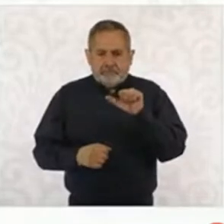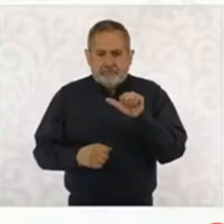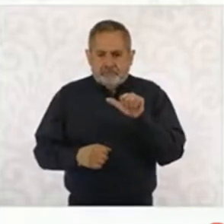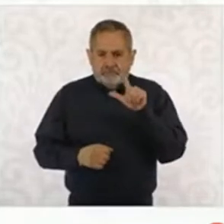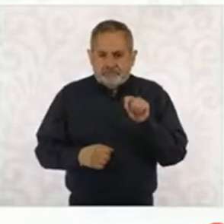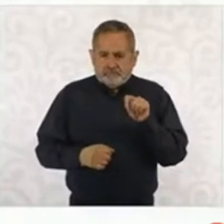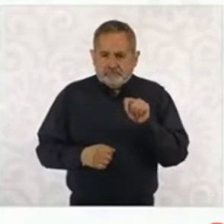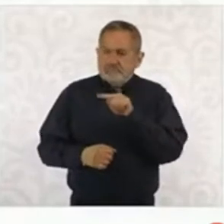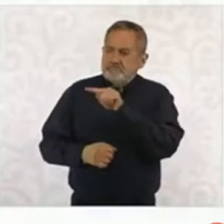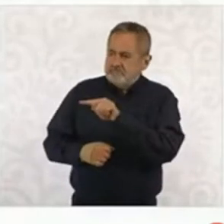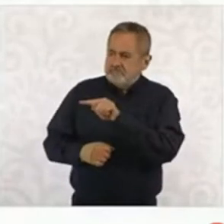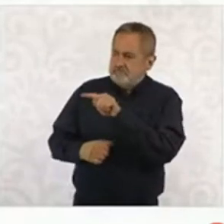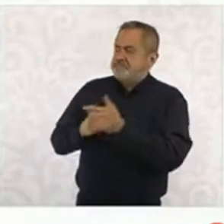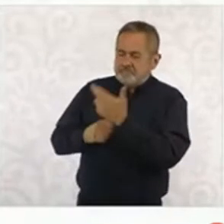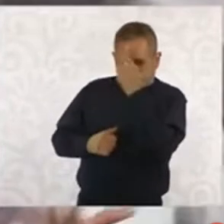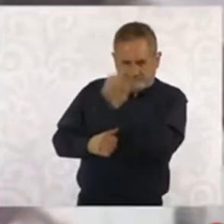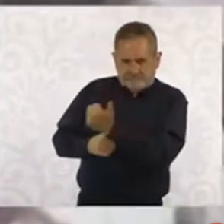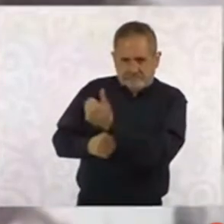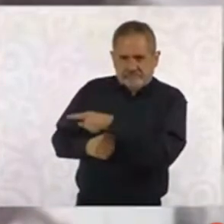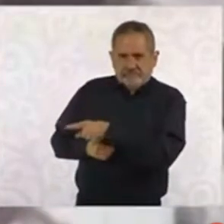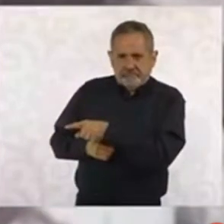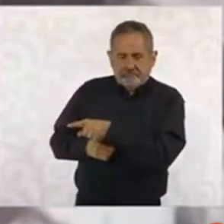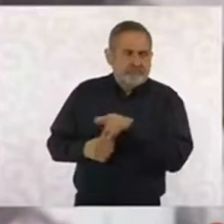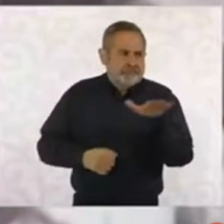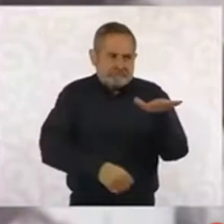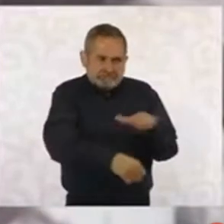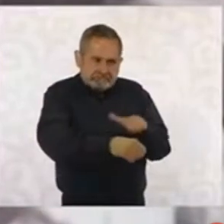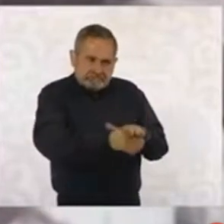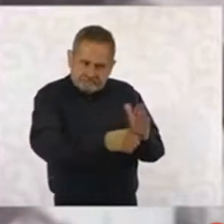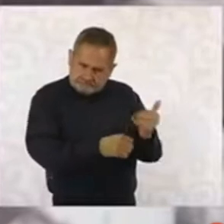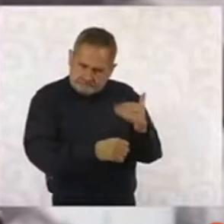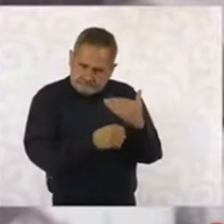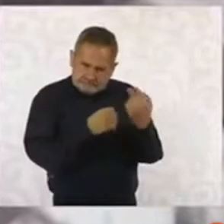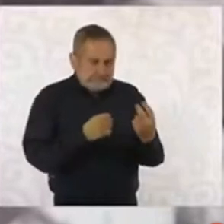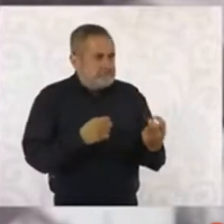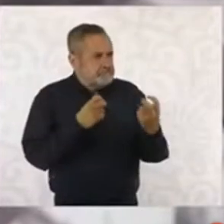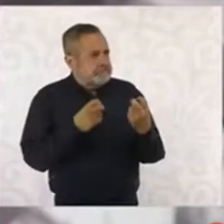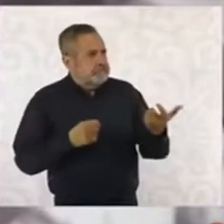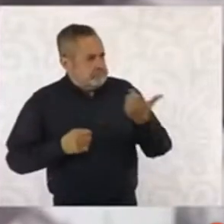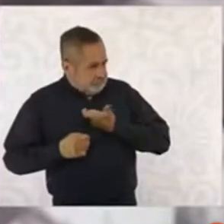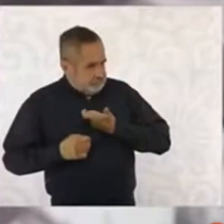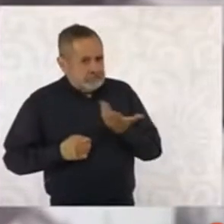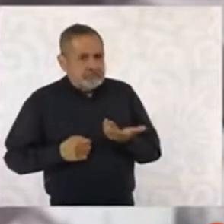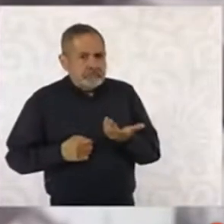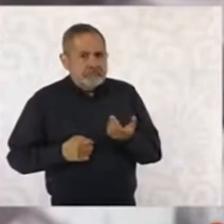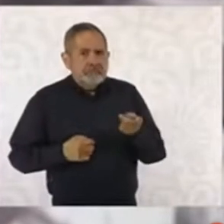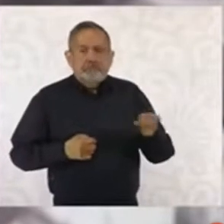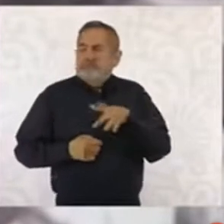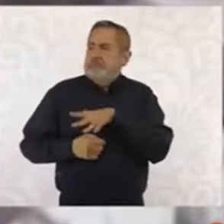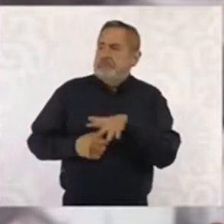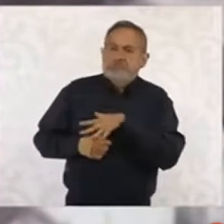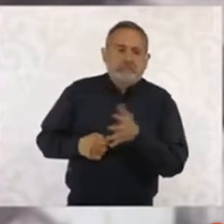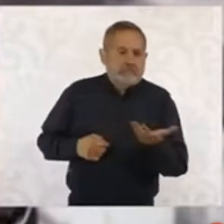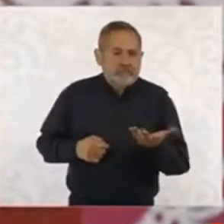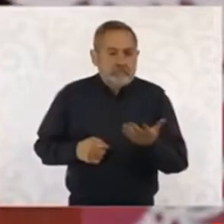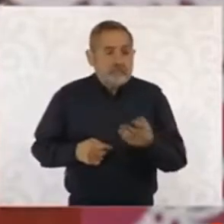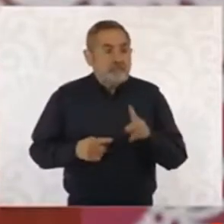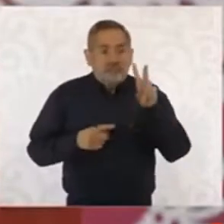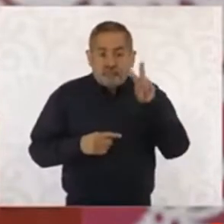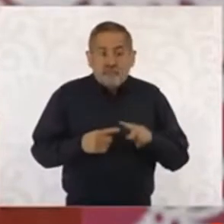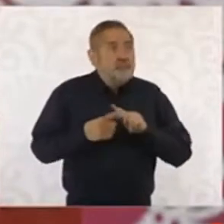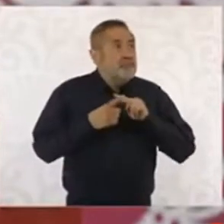tenido la razón al haber llamado a esta empresa y determinarle este crédito fiscal que inicialmente era de